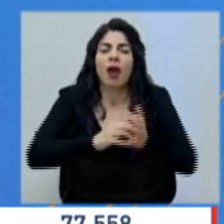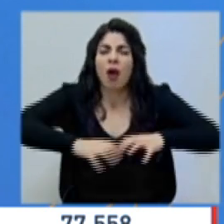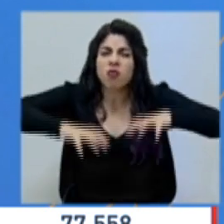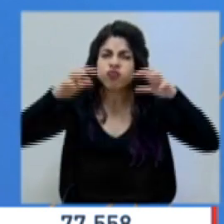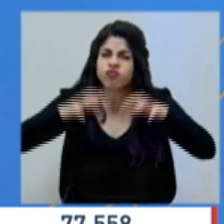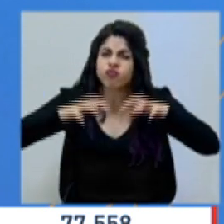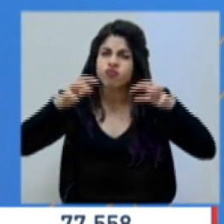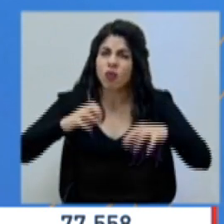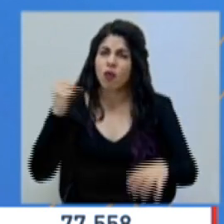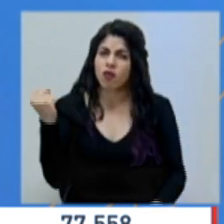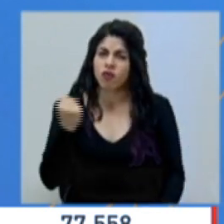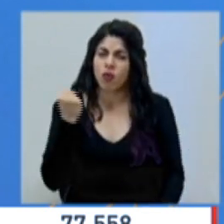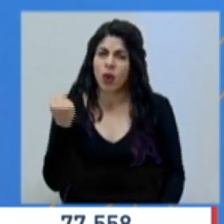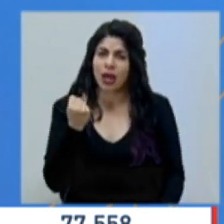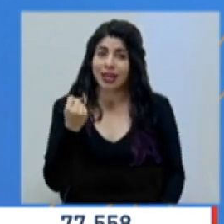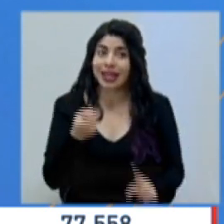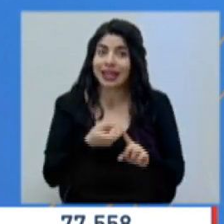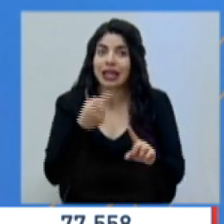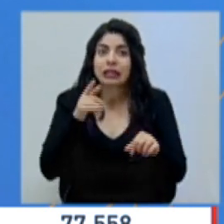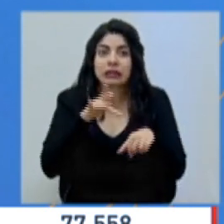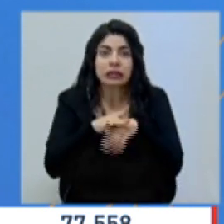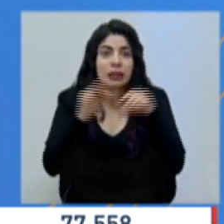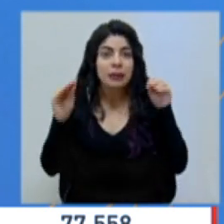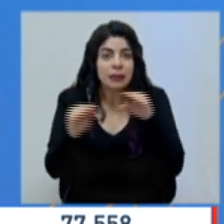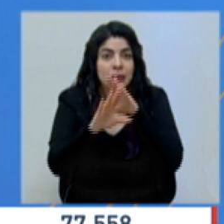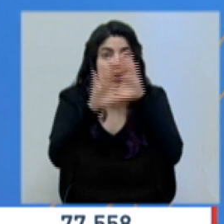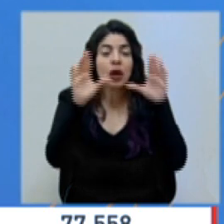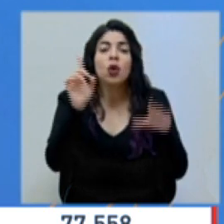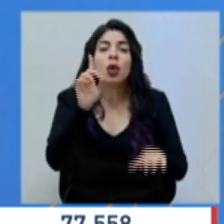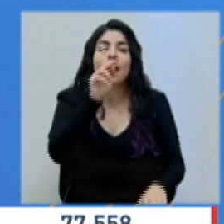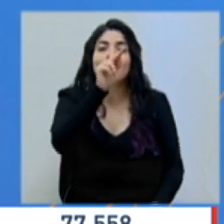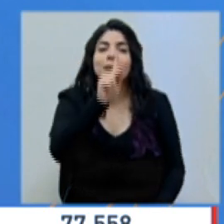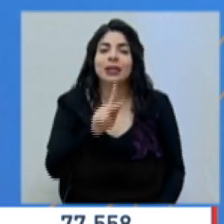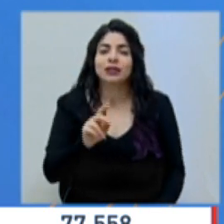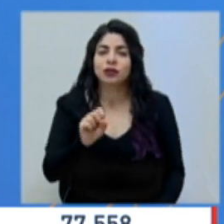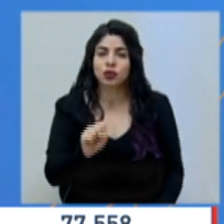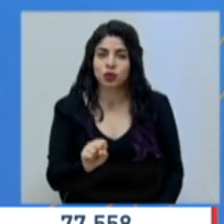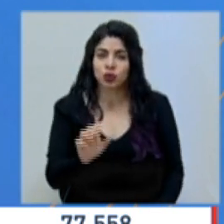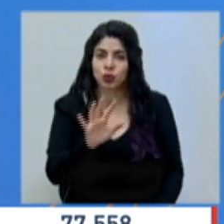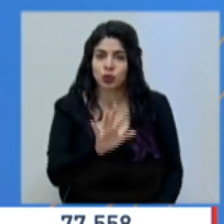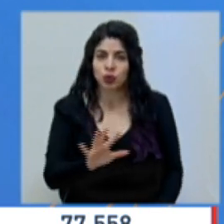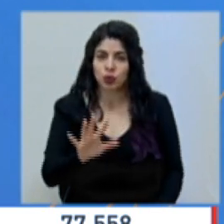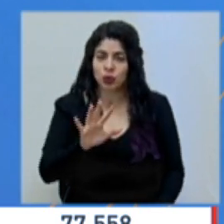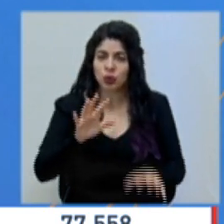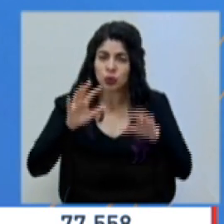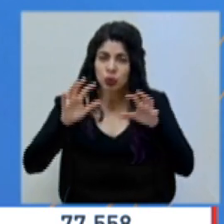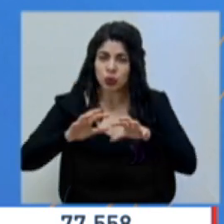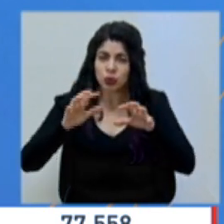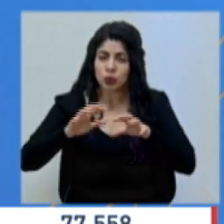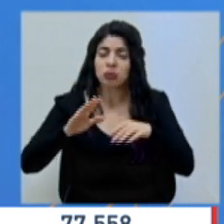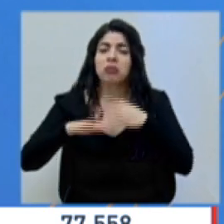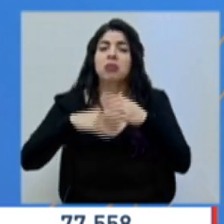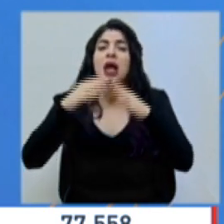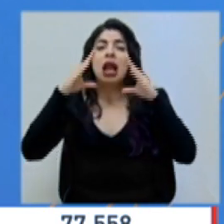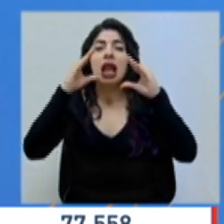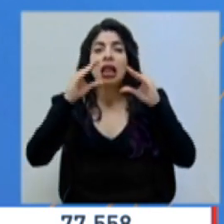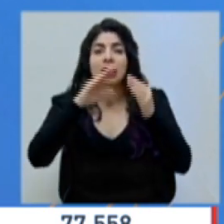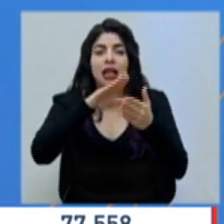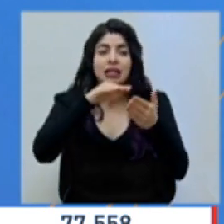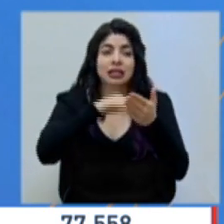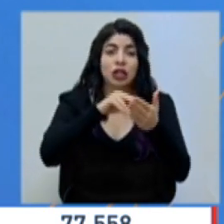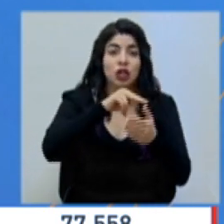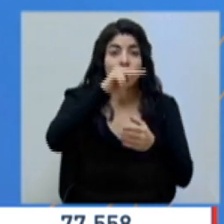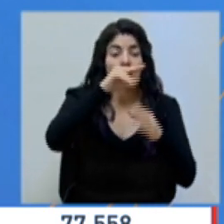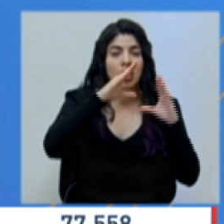aguaceros importantes, inclusive desde la mañana, en lo que es Pacífico Sur, con aguaceros aislados en la tarde en Pacífico Central y